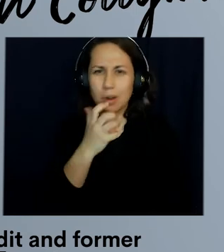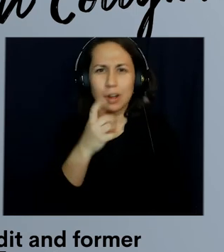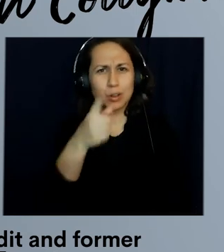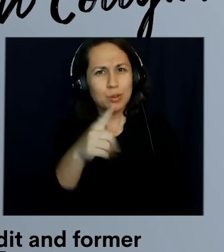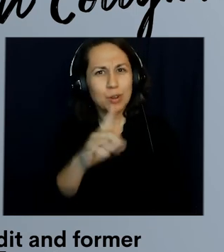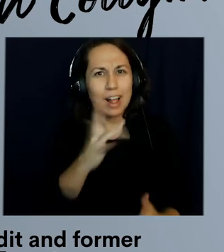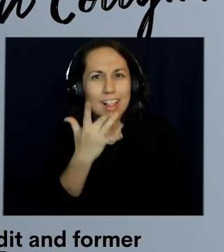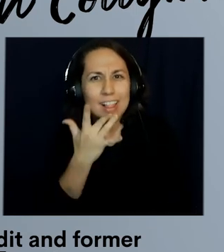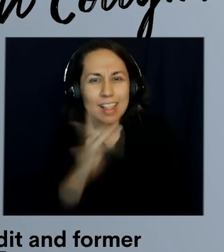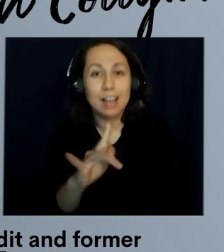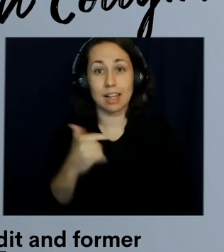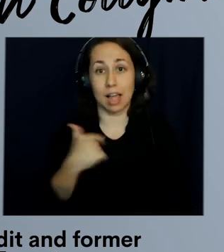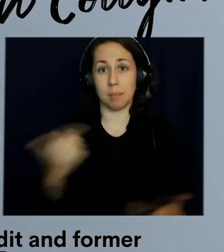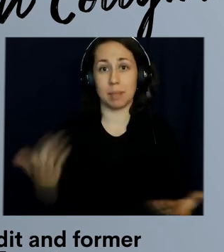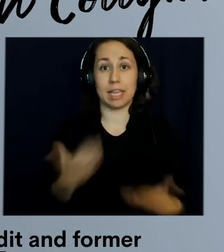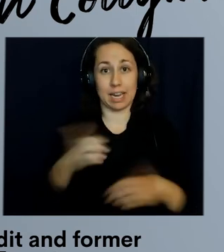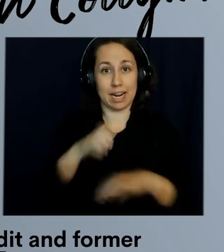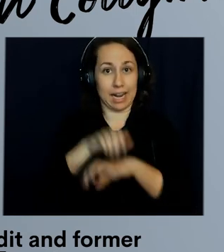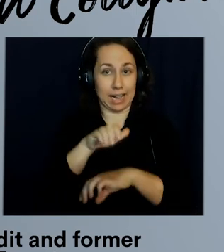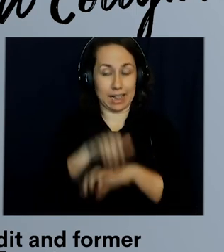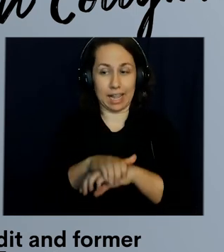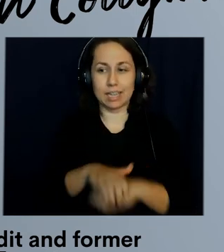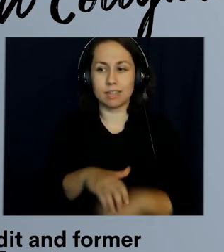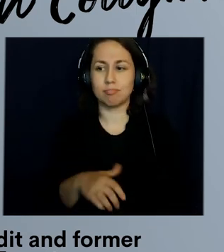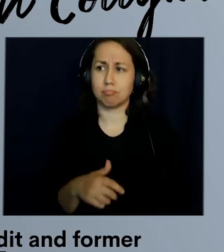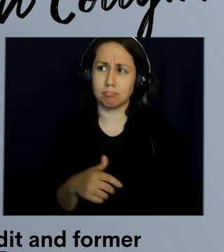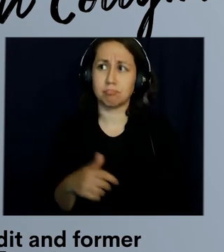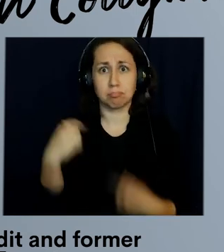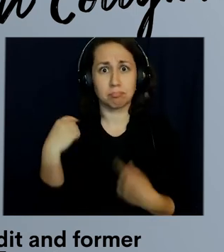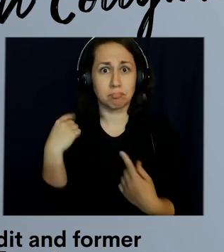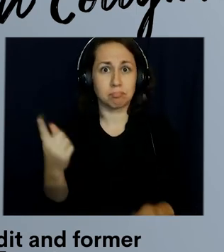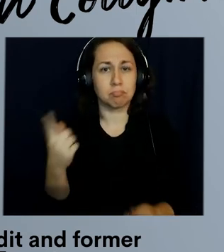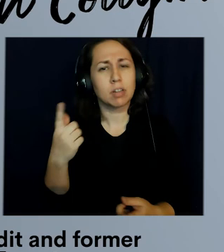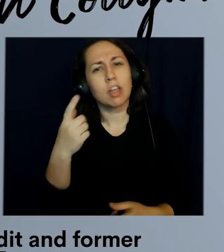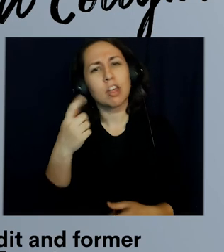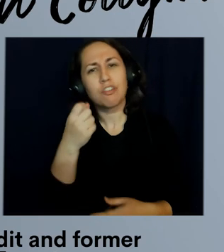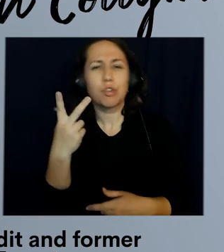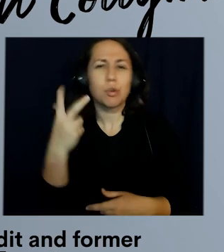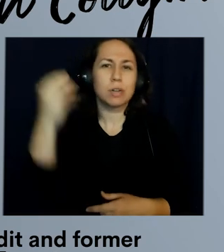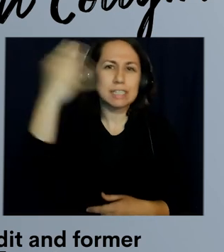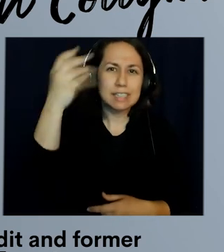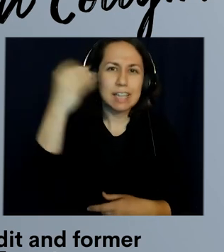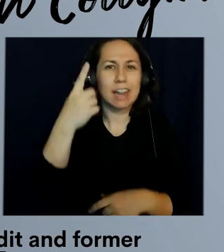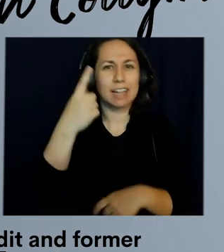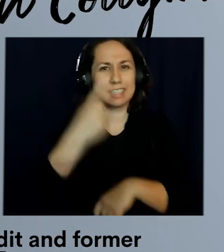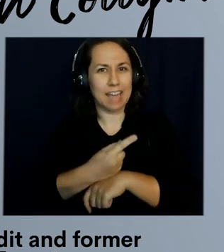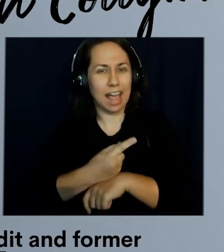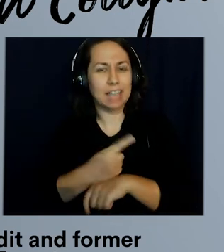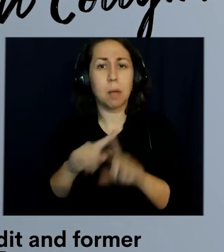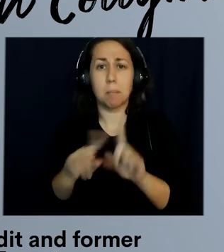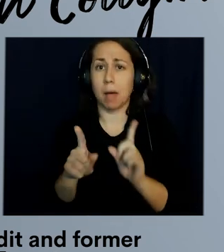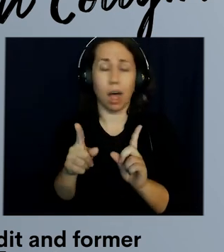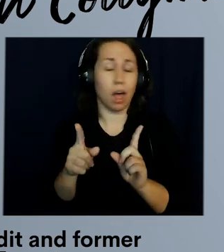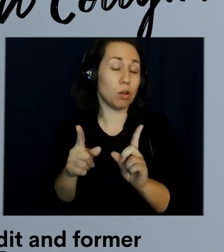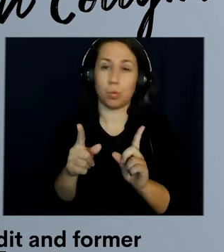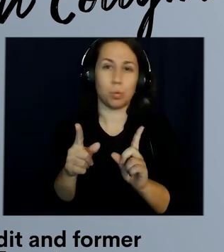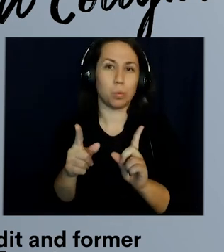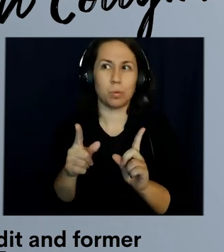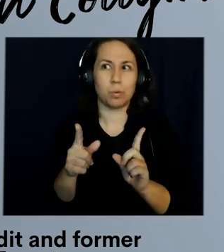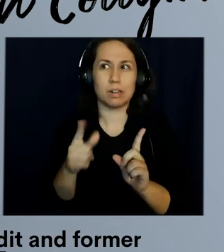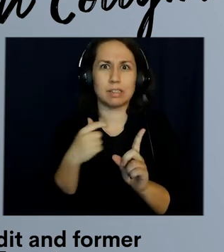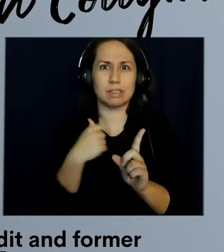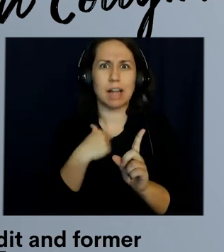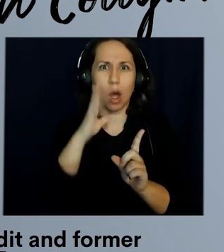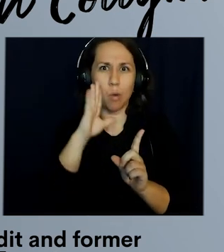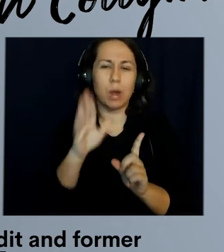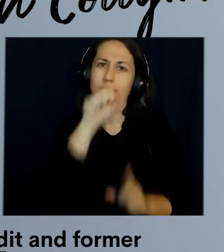California. My goodness, how lucky are you guys? I'm here in England. It has been a sunny last couple of California, Stan Collymore,